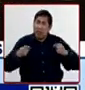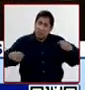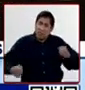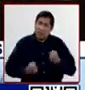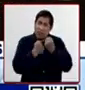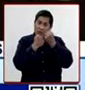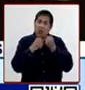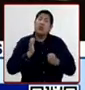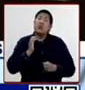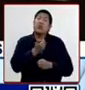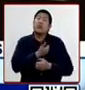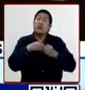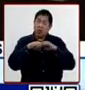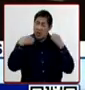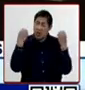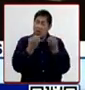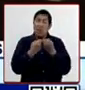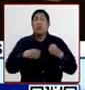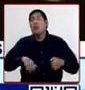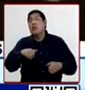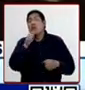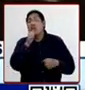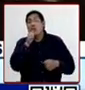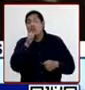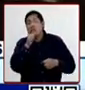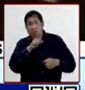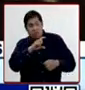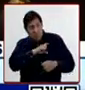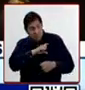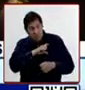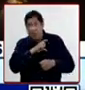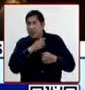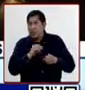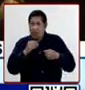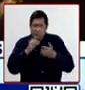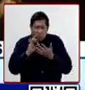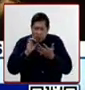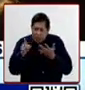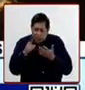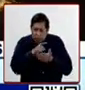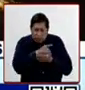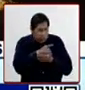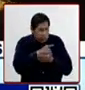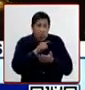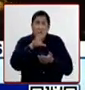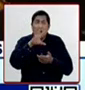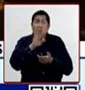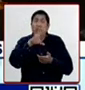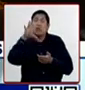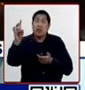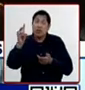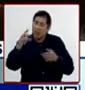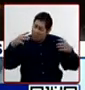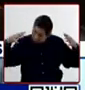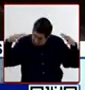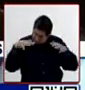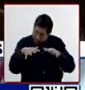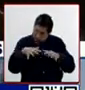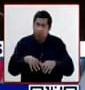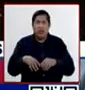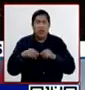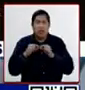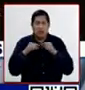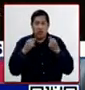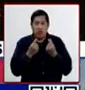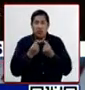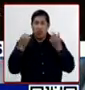unidades de bomberos que vienen trabajando. Ya, y bueno, hemos contabilizado 97 bomberos que han estado trabajando de 6 unidades